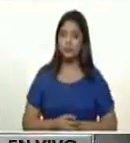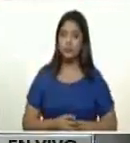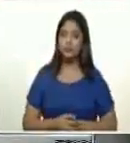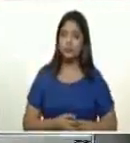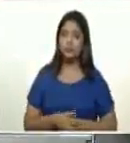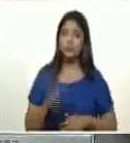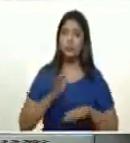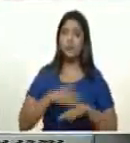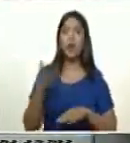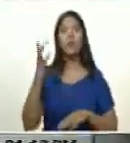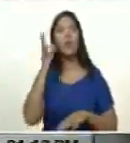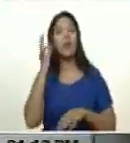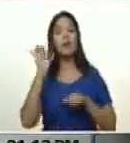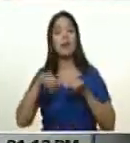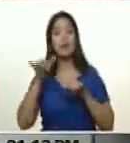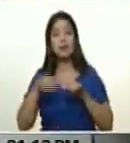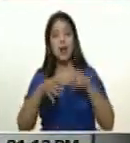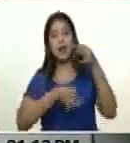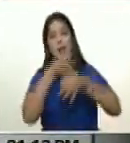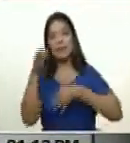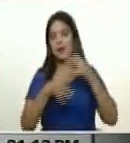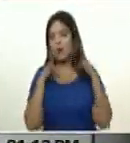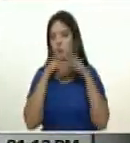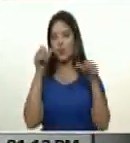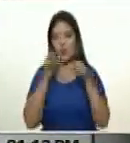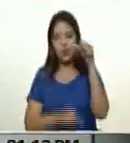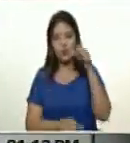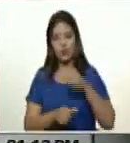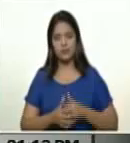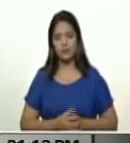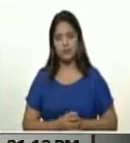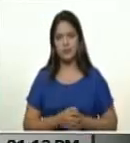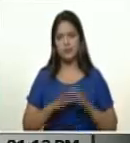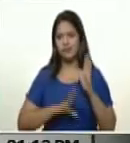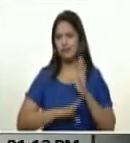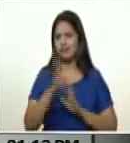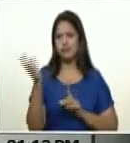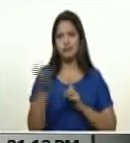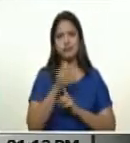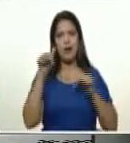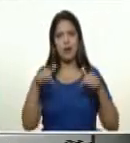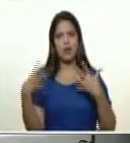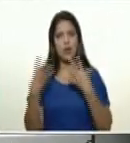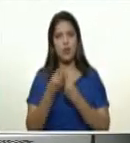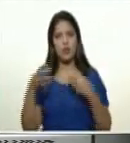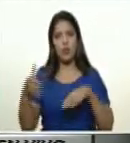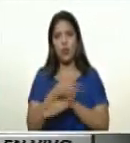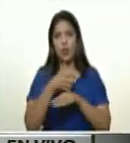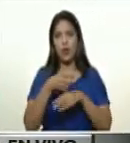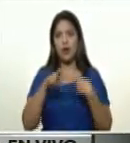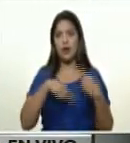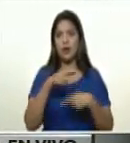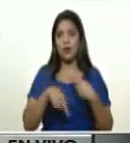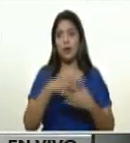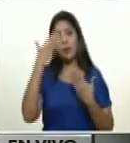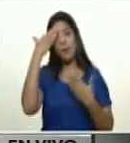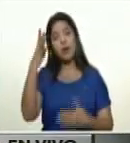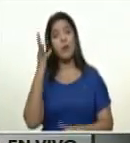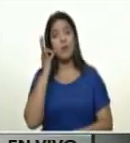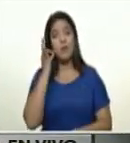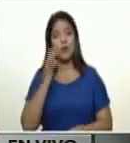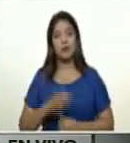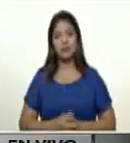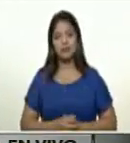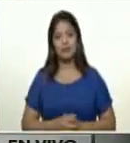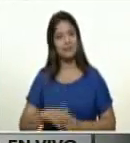compañera ingeniera Jenny Roja le va a explicar todos los avances que hemos logrado aquí con el gobierno revolucionario. Bueno, vamos a saludar a Jenny.